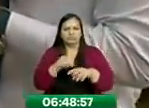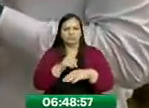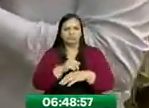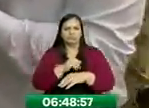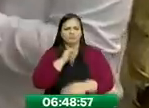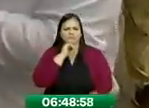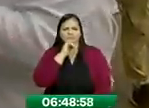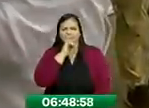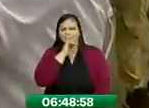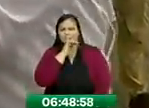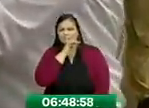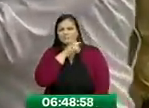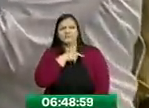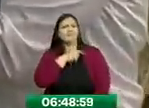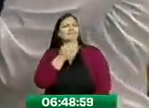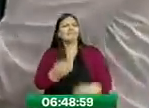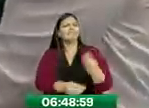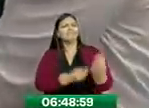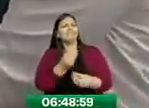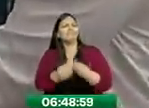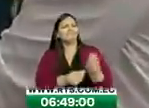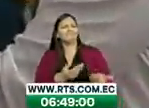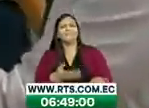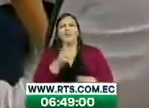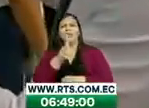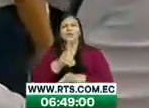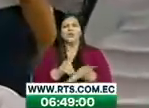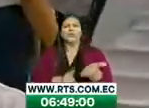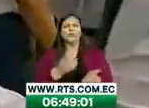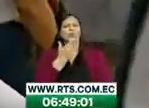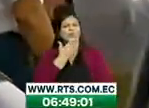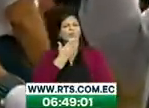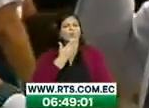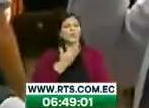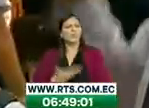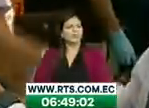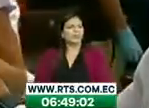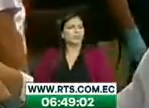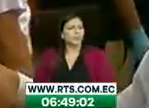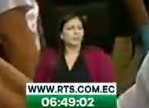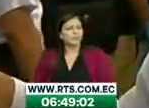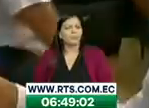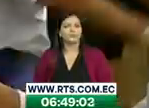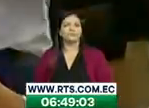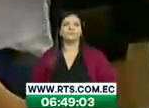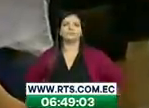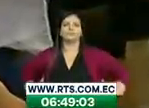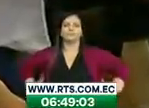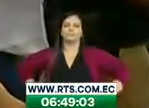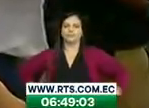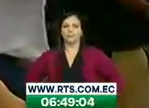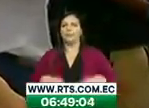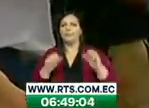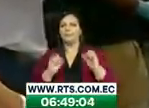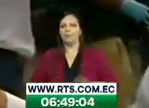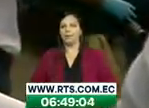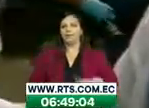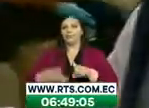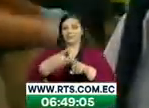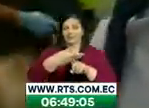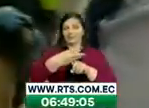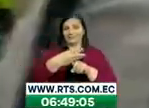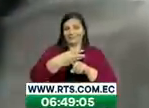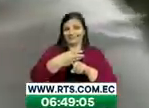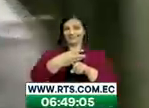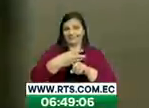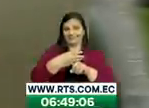y tomen las medidas pertinentes? Bueno, nosotros, él lo puede hacer a través de a través de las redes sociales. Si ve a un agente